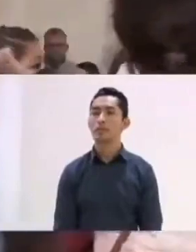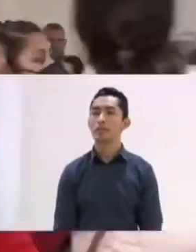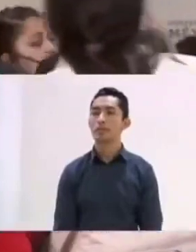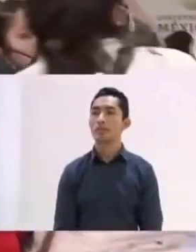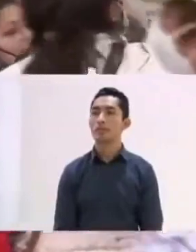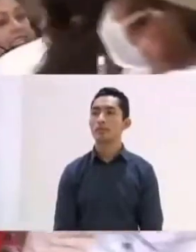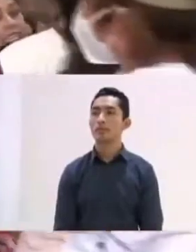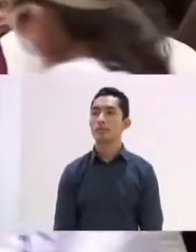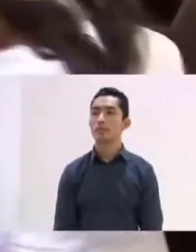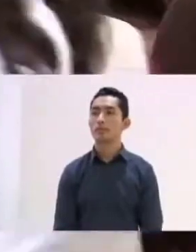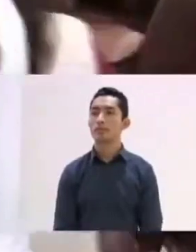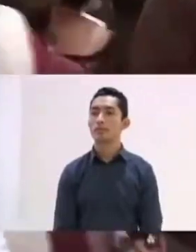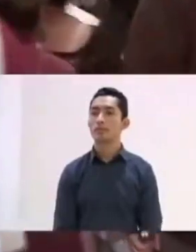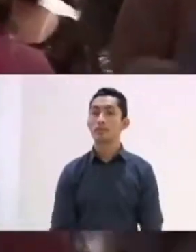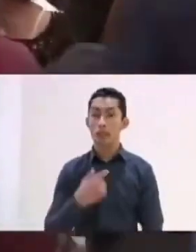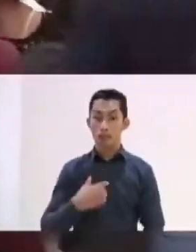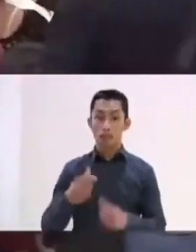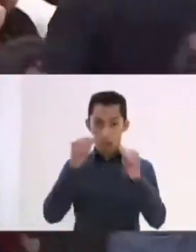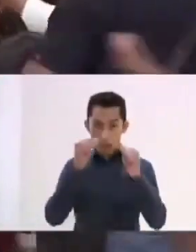¿Me van a dejar hablar?